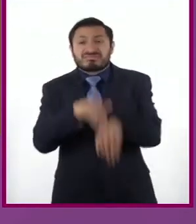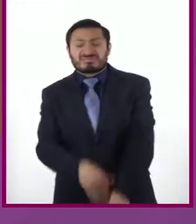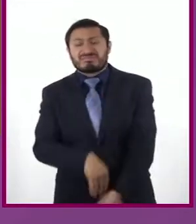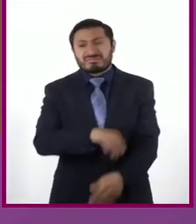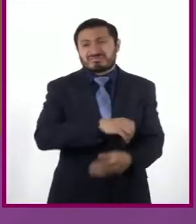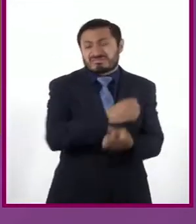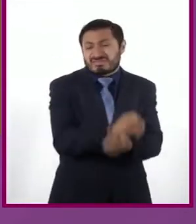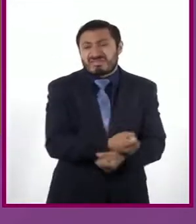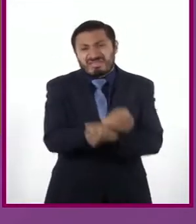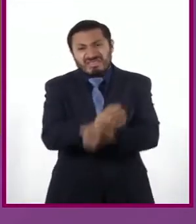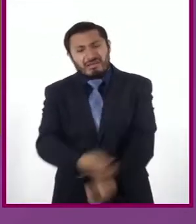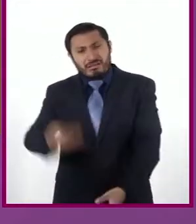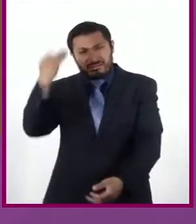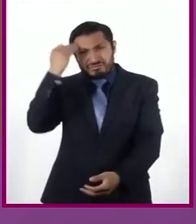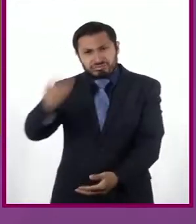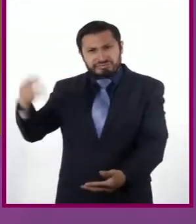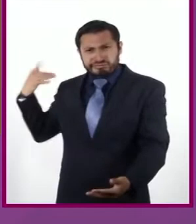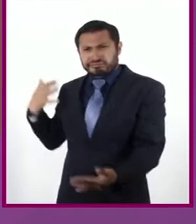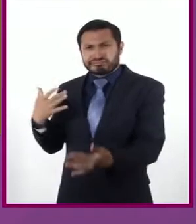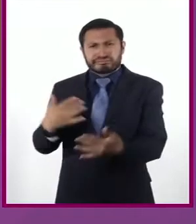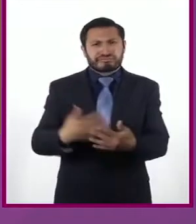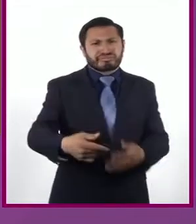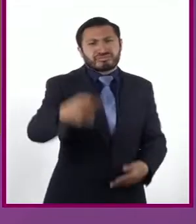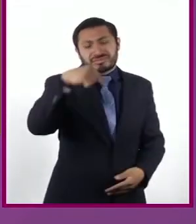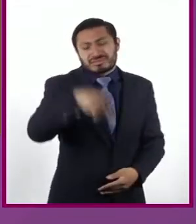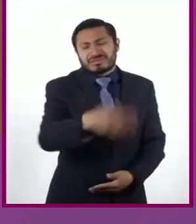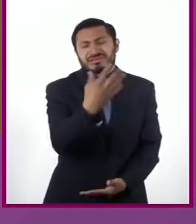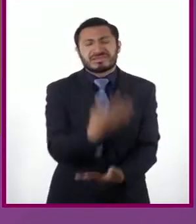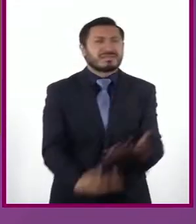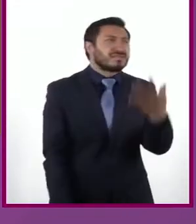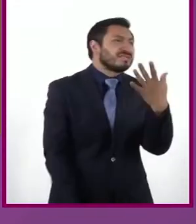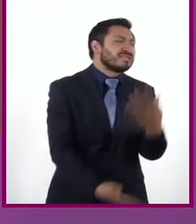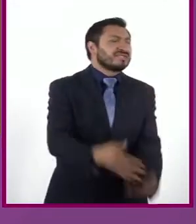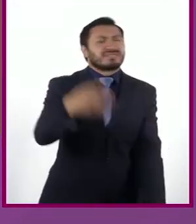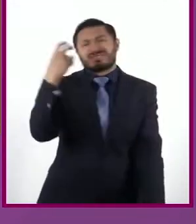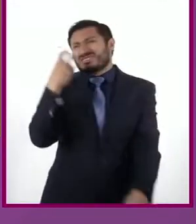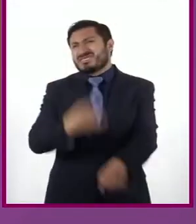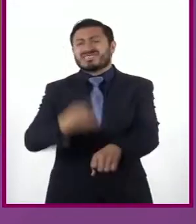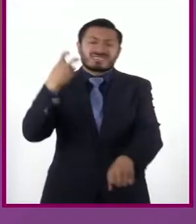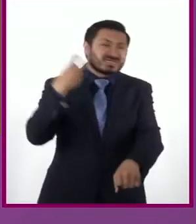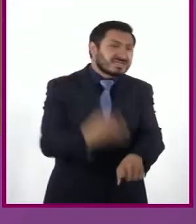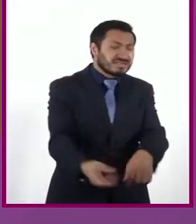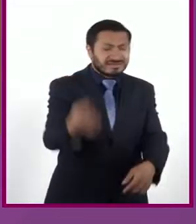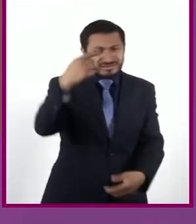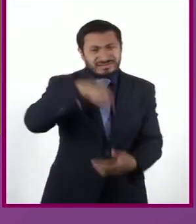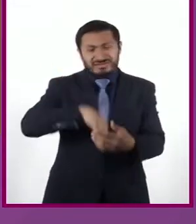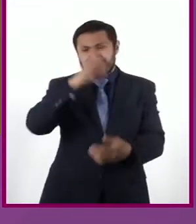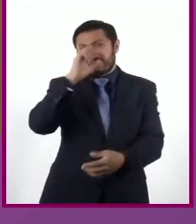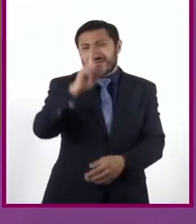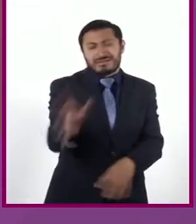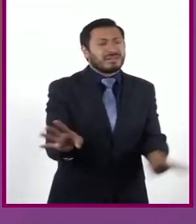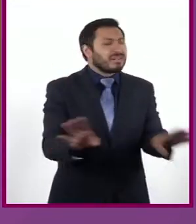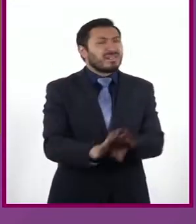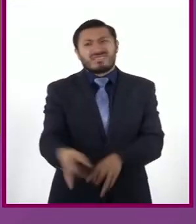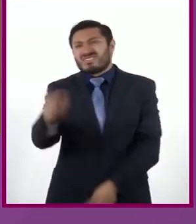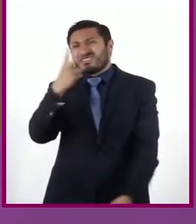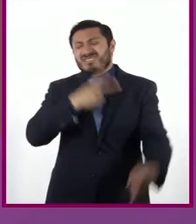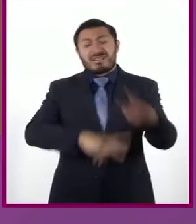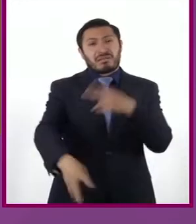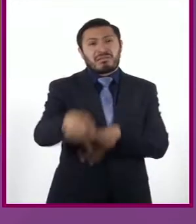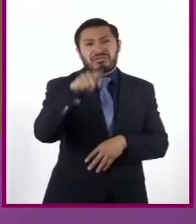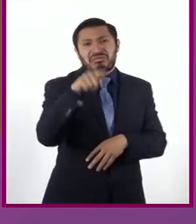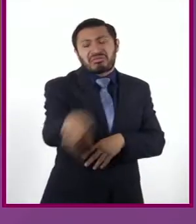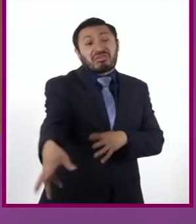tiempos. He aquí que mis manos se endurecen y mi espíritu irredento se prepara para recibir el acoso de tu